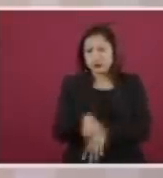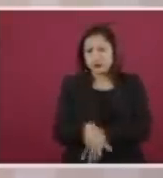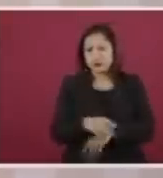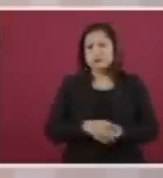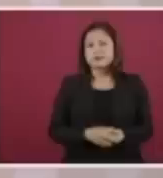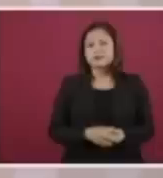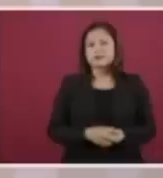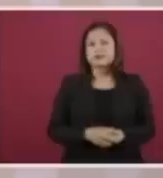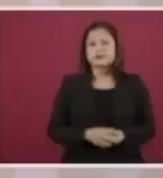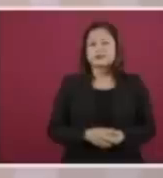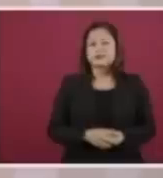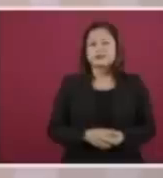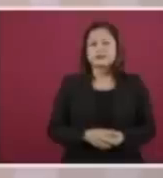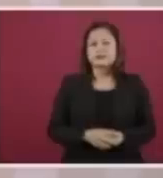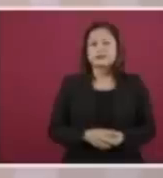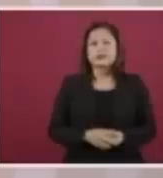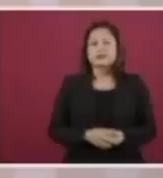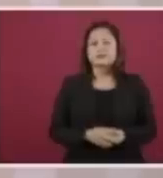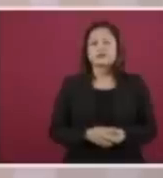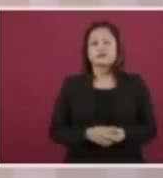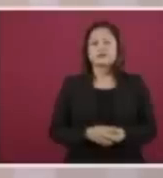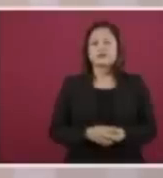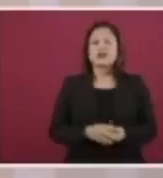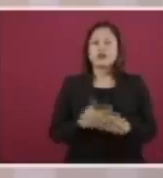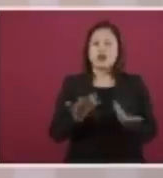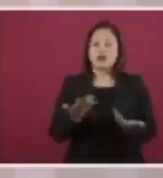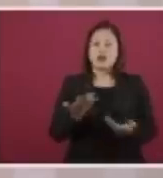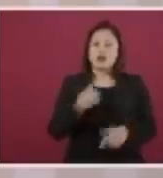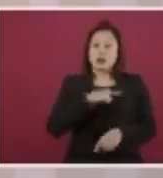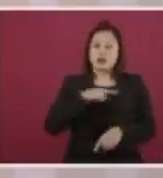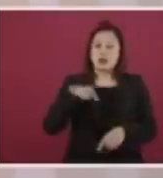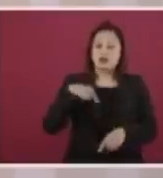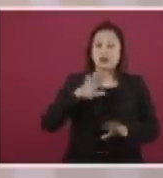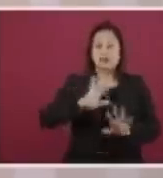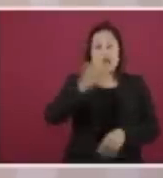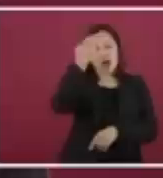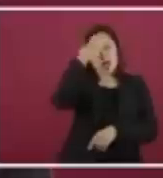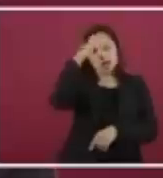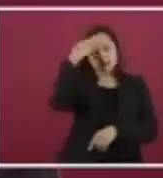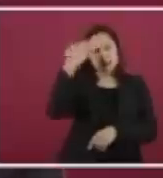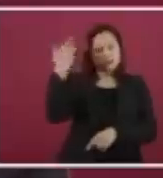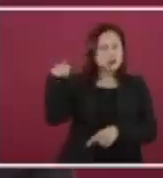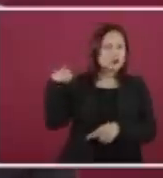estuvimos en la oposición mucho tiempo, sabemos de lo que